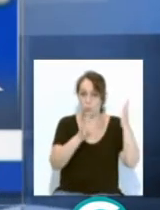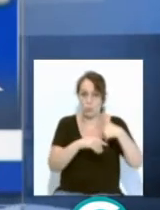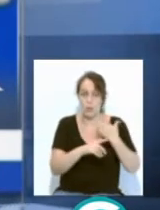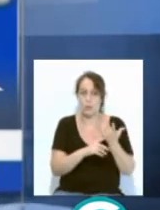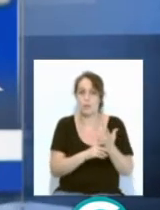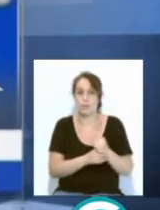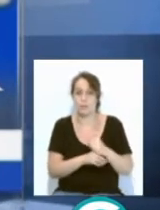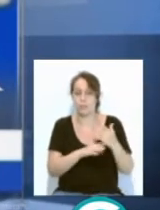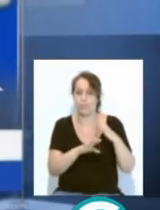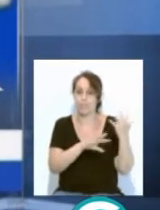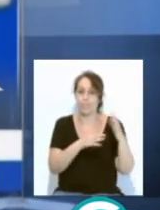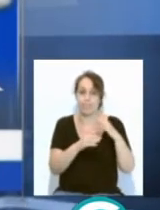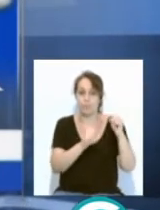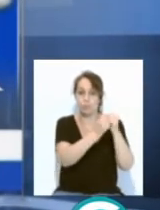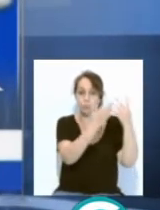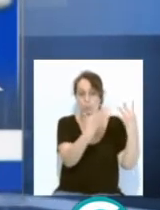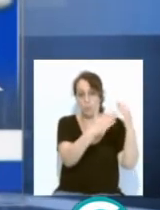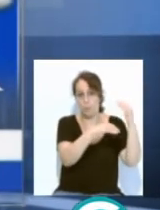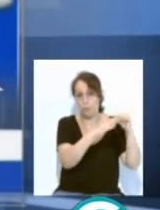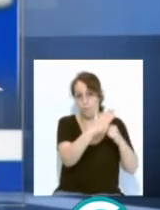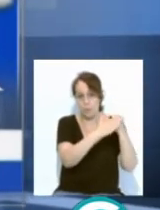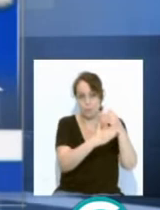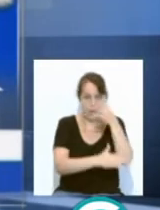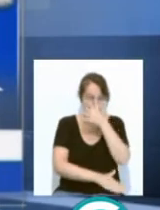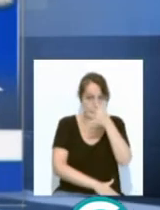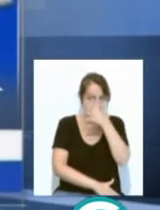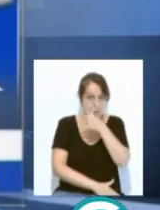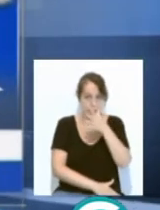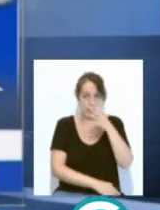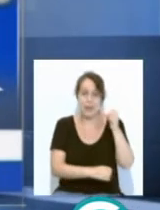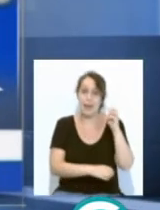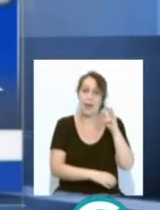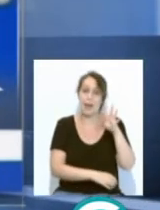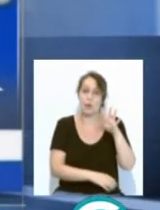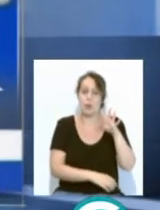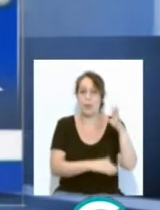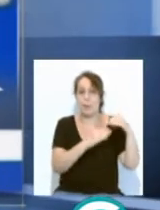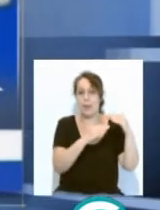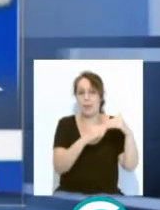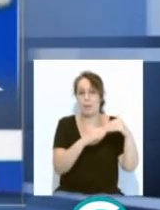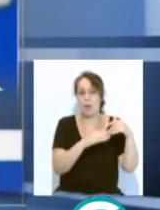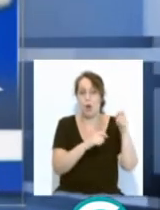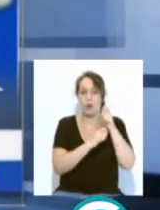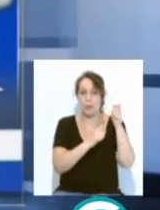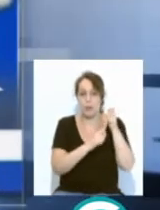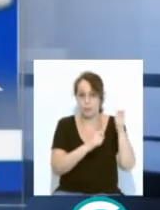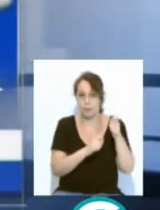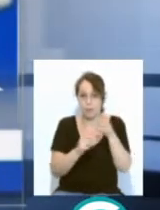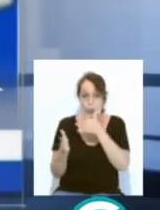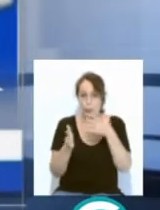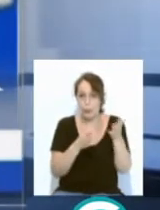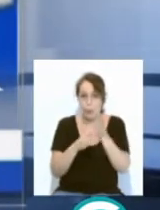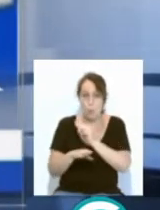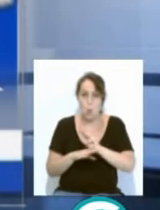marcarán entre los 29 grados de máxima en Jerez de la Frontera y los 14 grados de mínima en Olvera. Los vientos